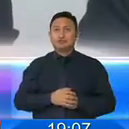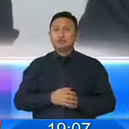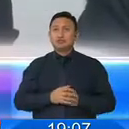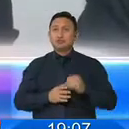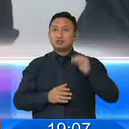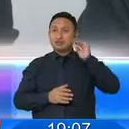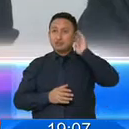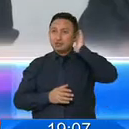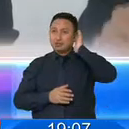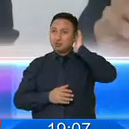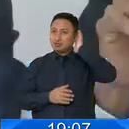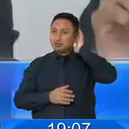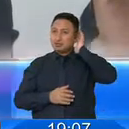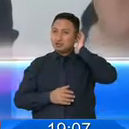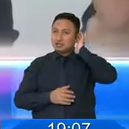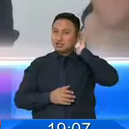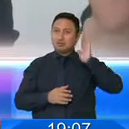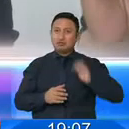presidente Lenín Moreno,